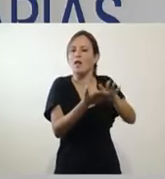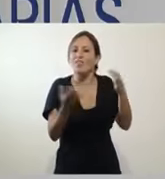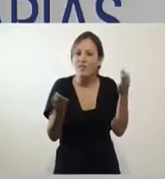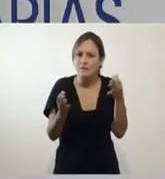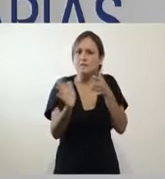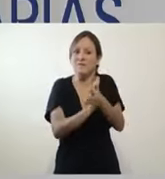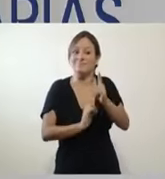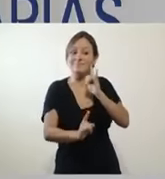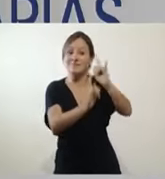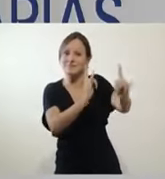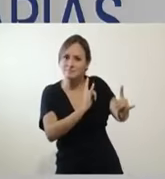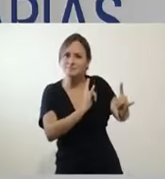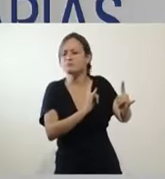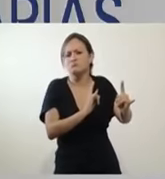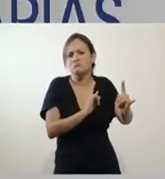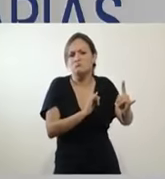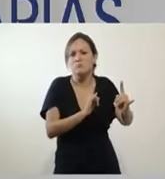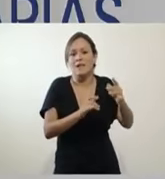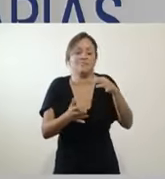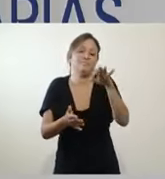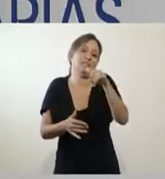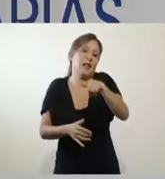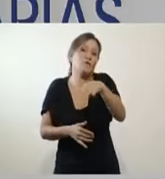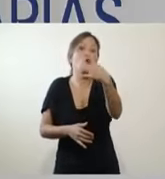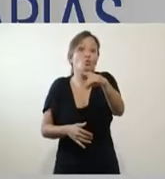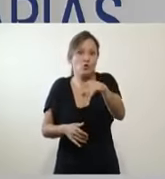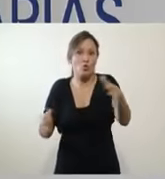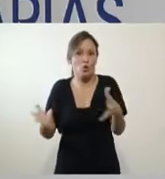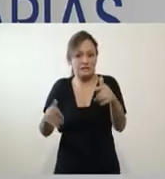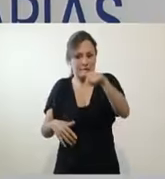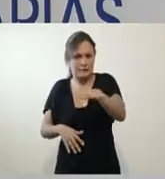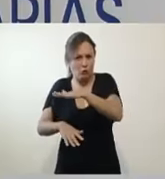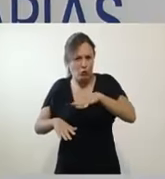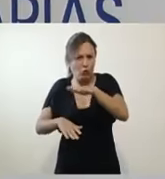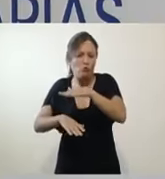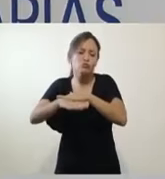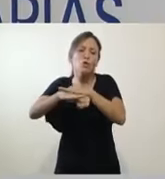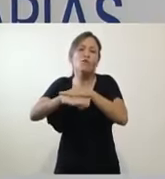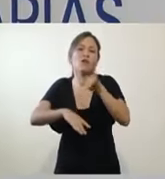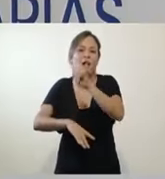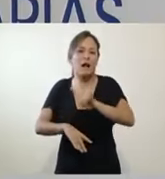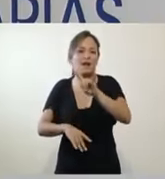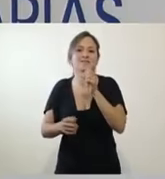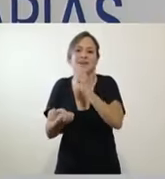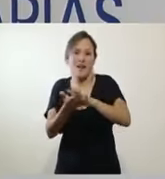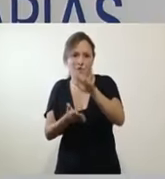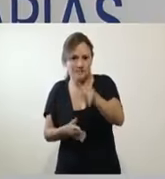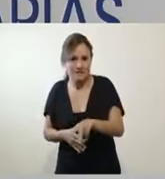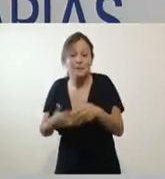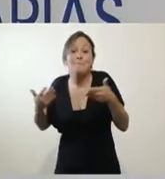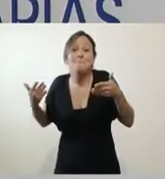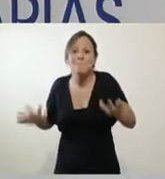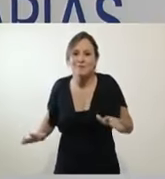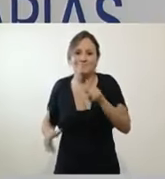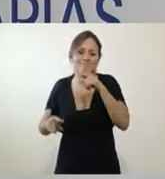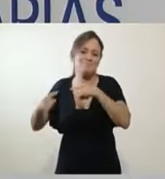llamada al teléfono único de urgencias y concretamente aquí del gobierno de Canarias, la llamada al 112, es gratis. Pero los